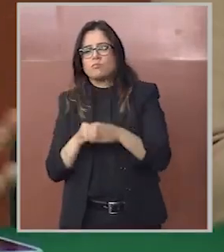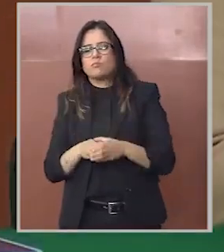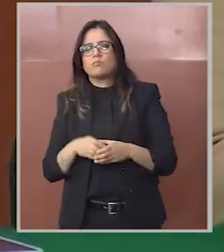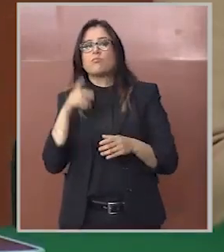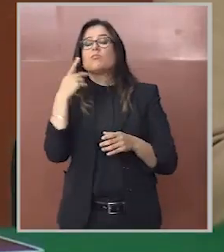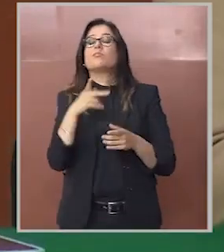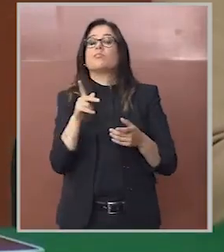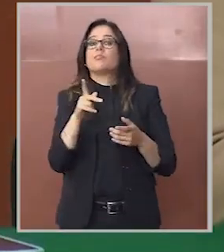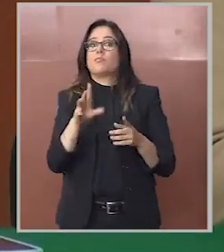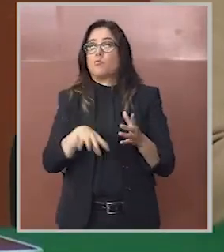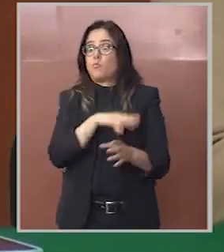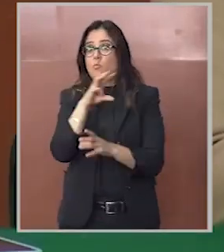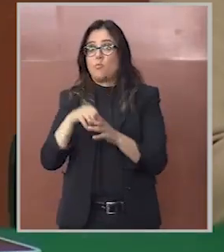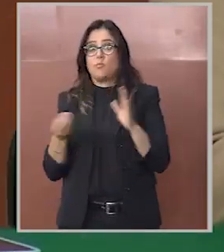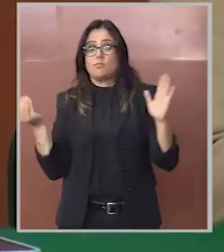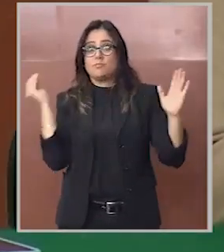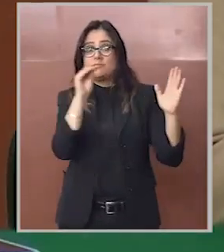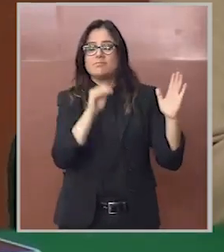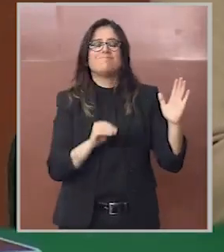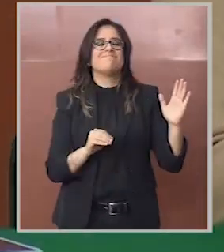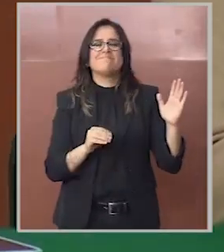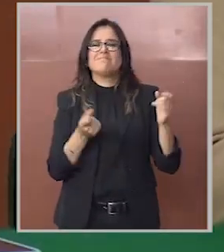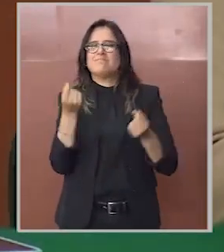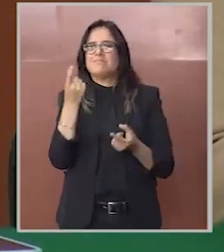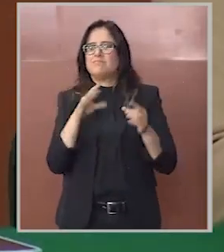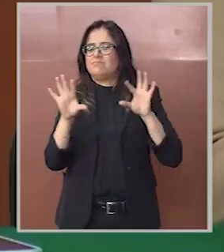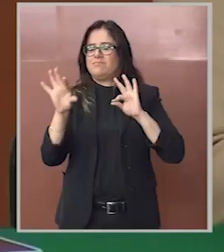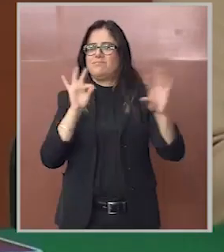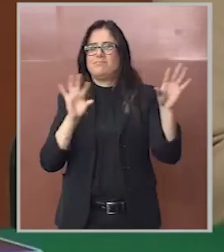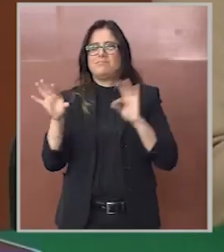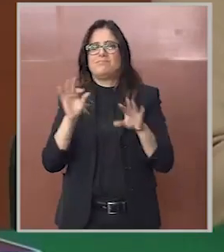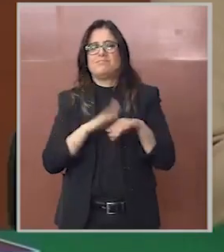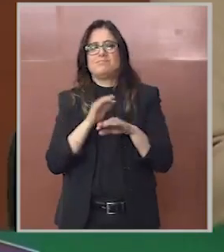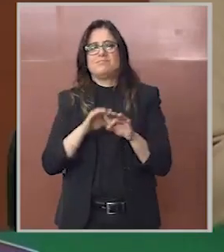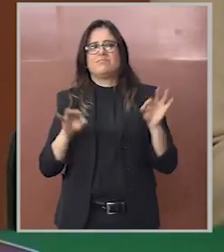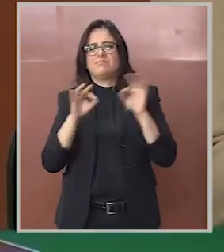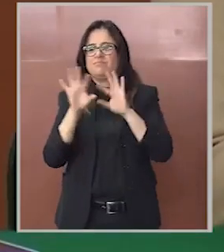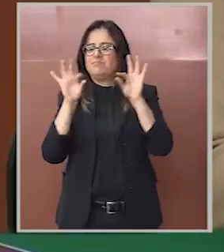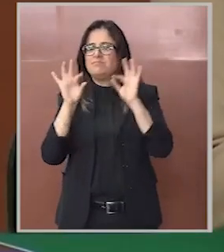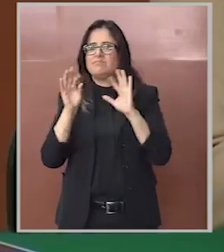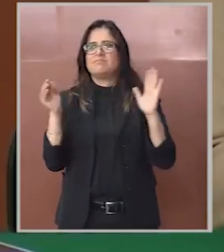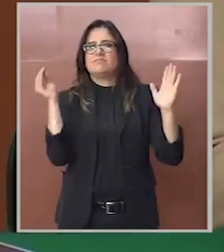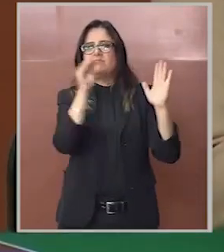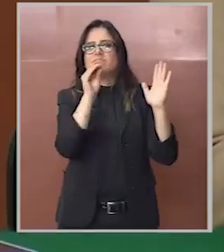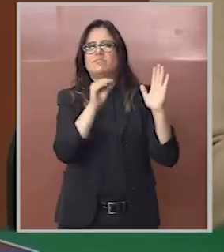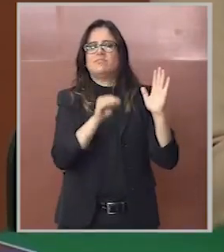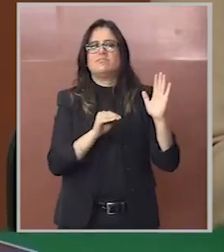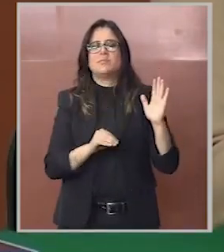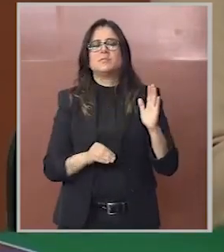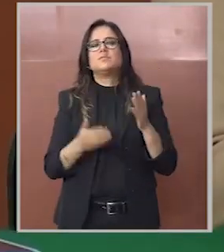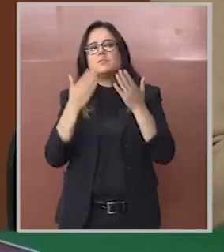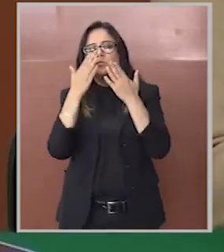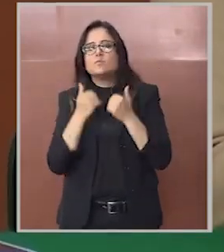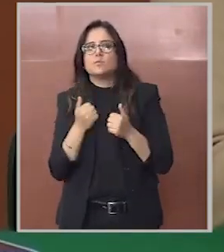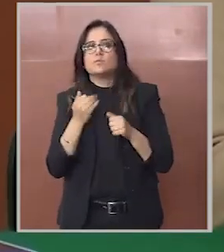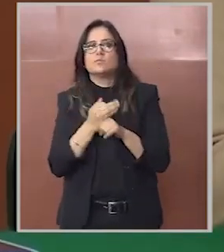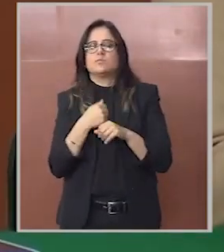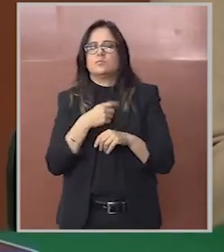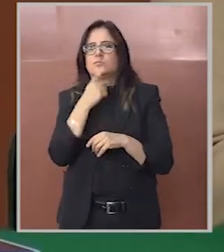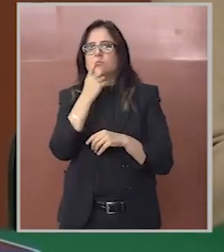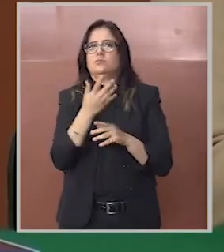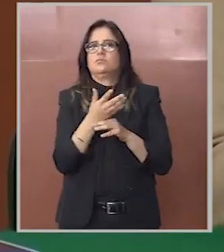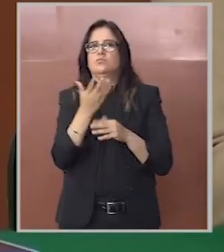todos pero quisimos que estuviera la mayoría Porque además no existe este y me atrevo a decirlo así no